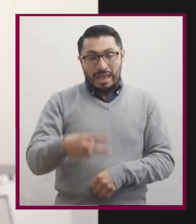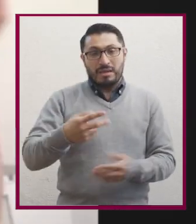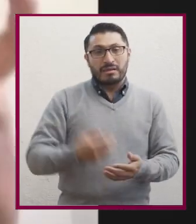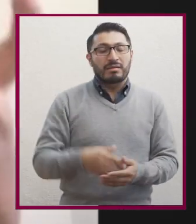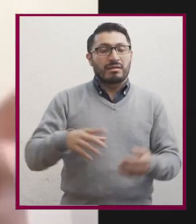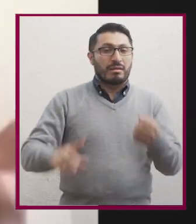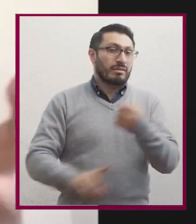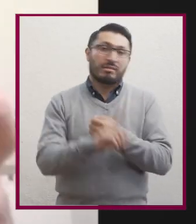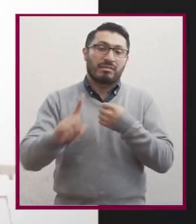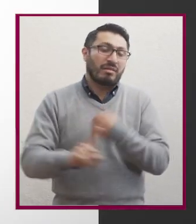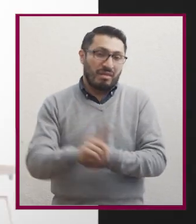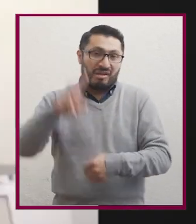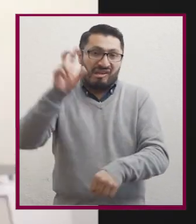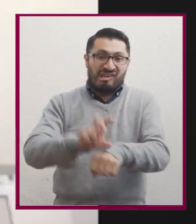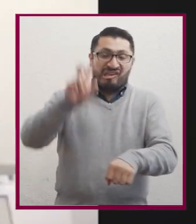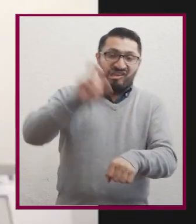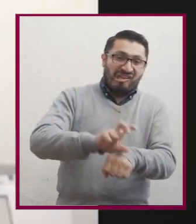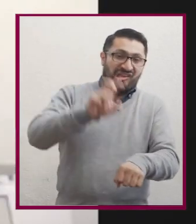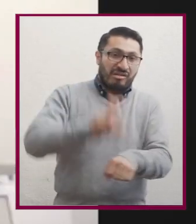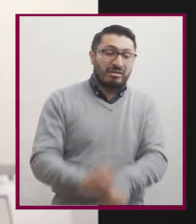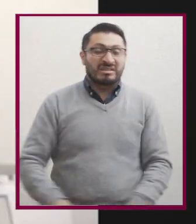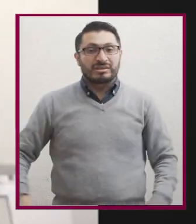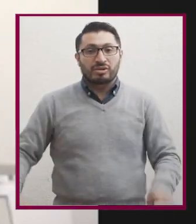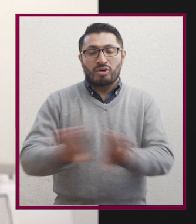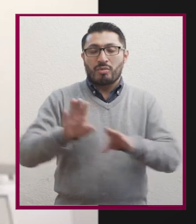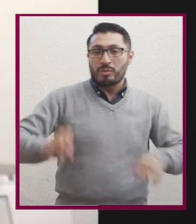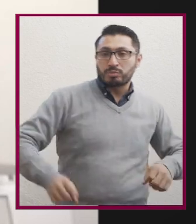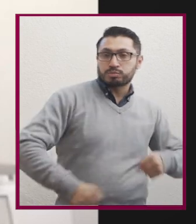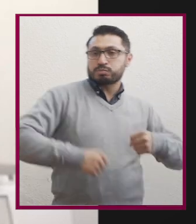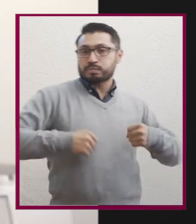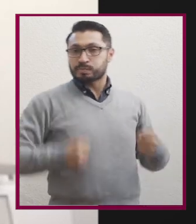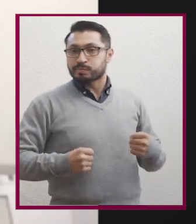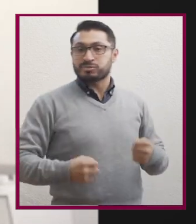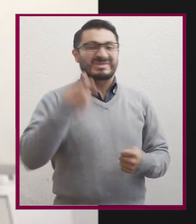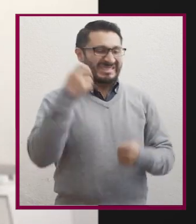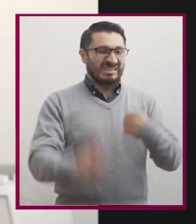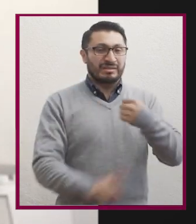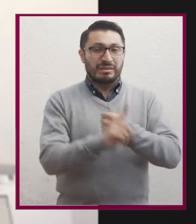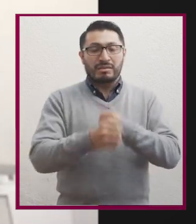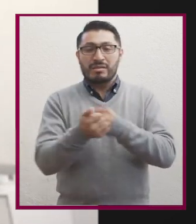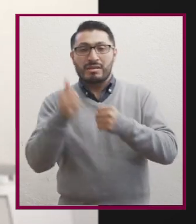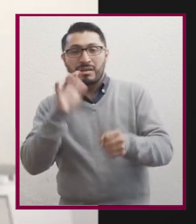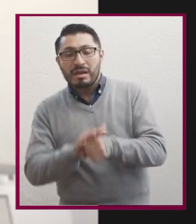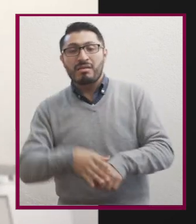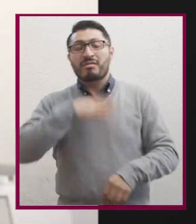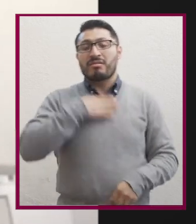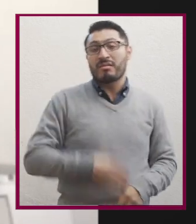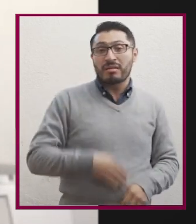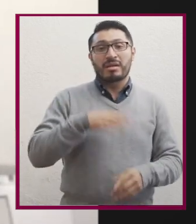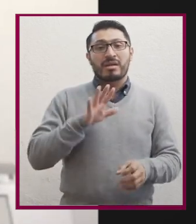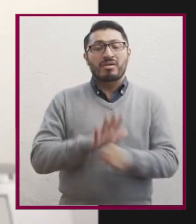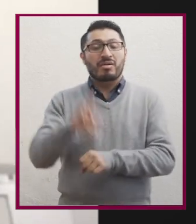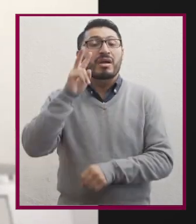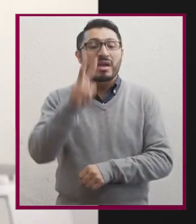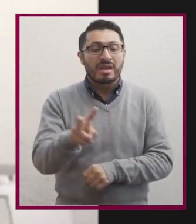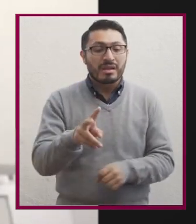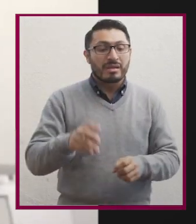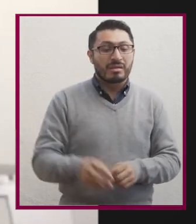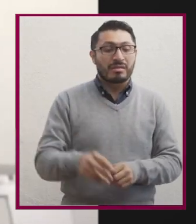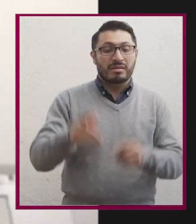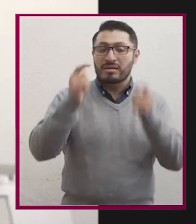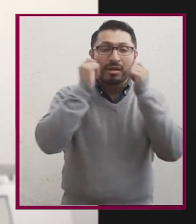un problema de machismo, problema de impunidad. El problema de la administración de justicia, donde vemos que